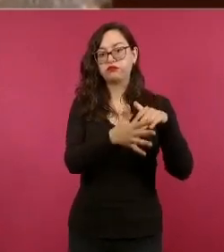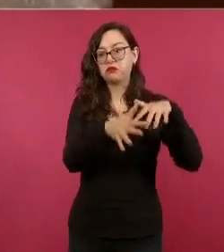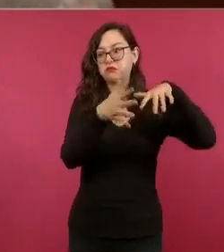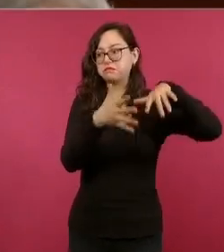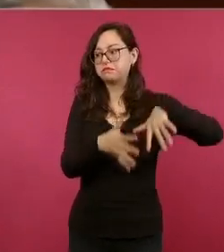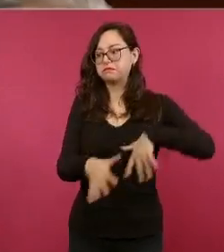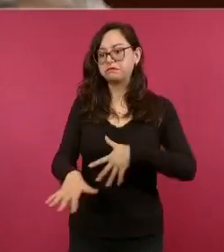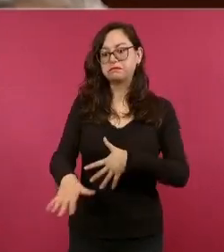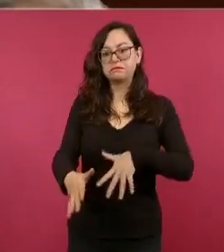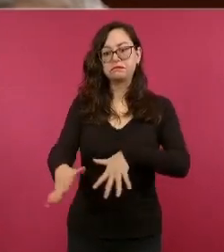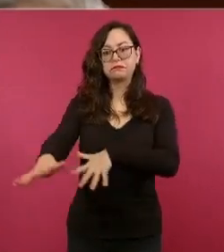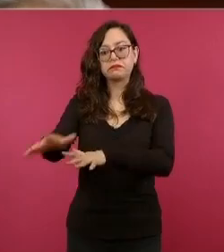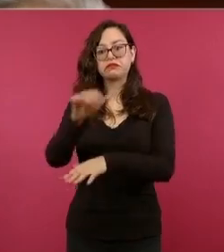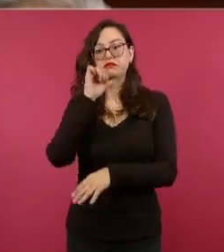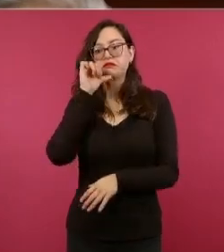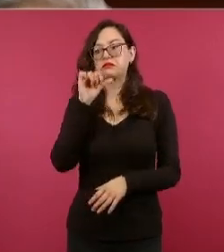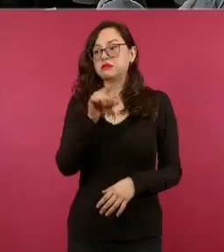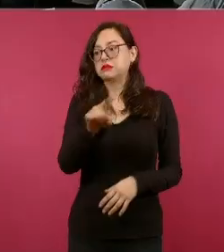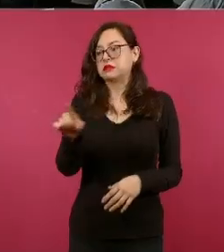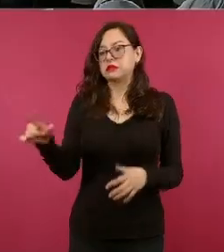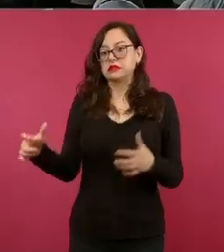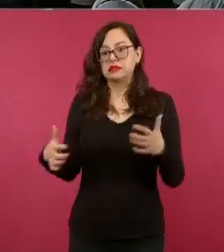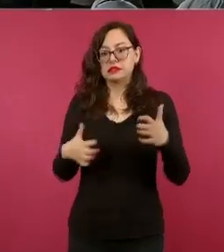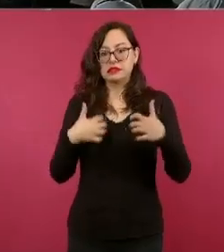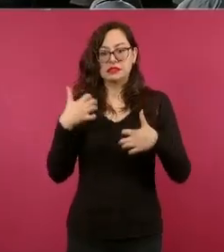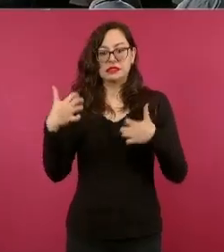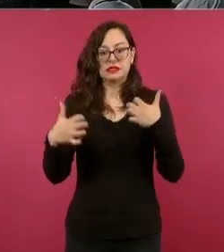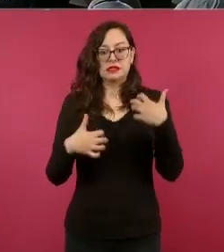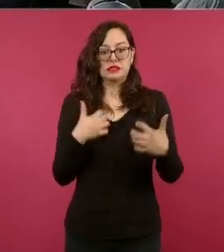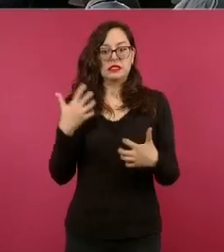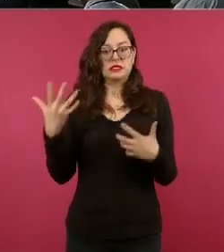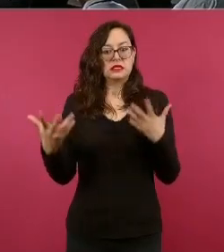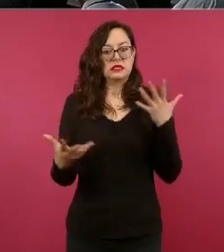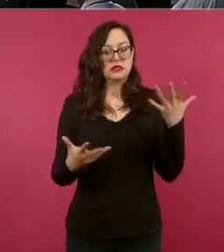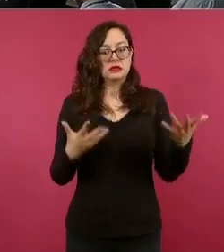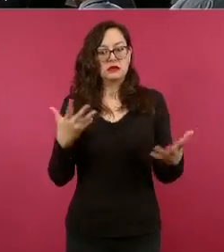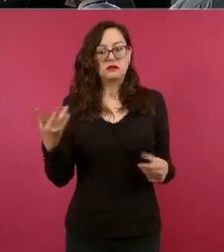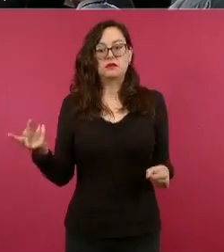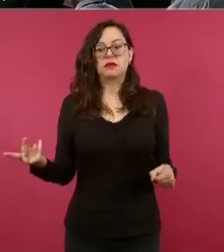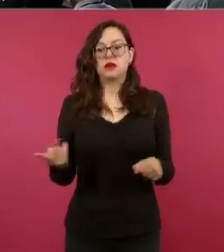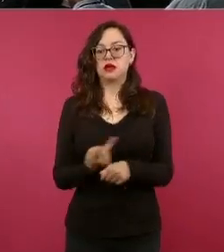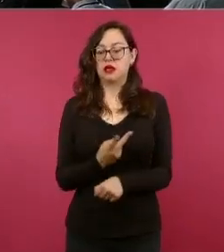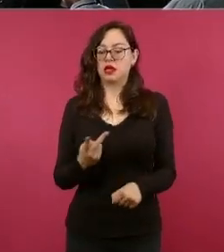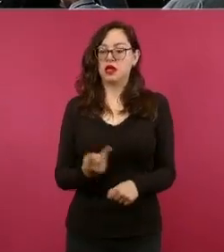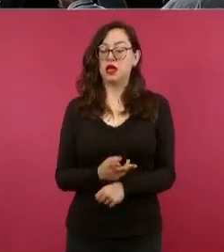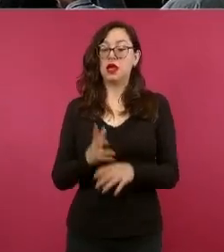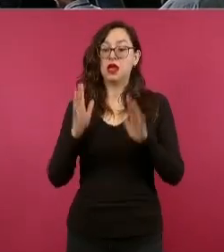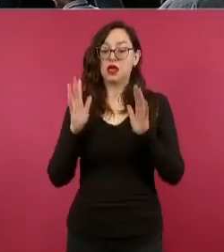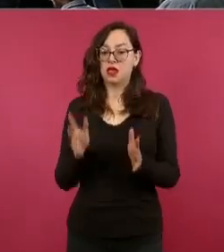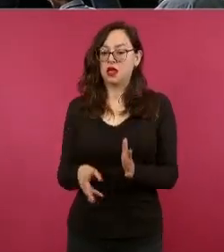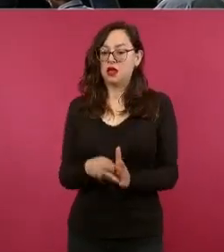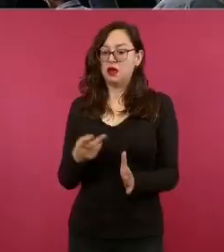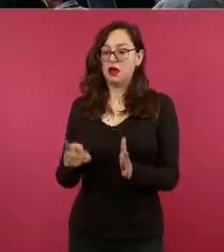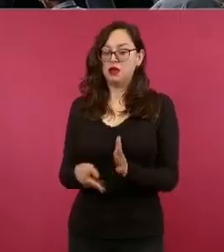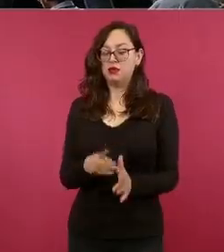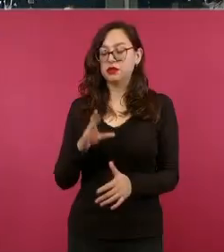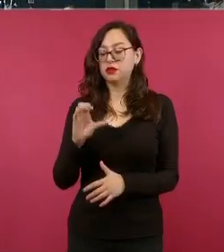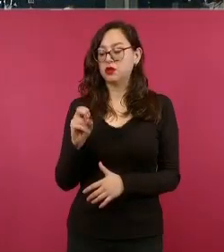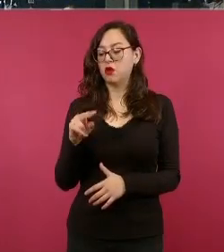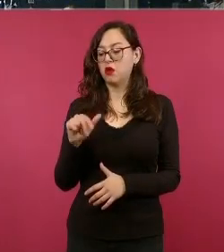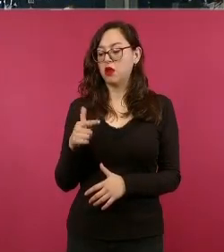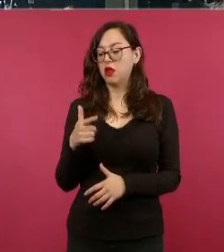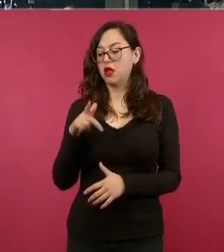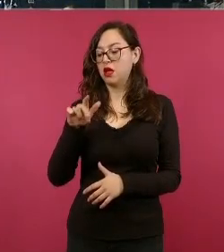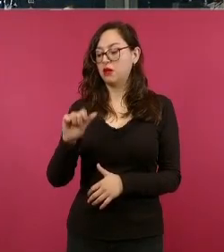dan a conocer los desesperados habitantes del lugar, quienes ya enviaron escritos a la Conagua y algunas